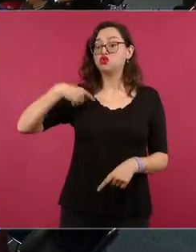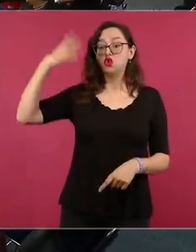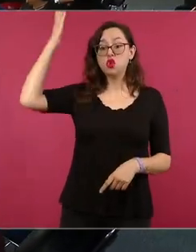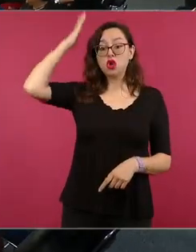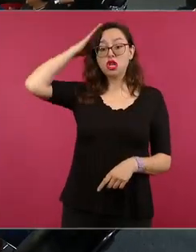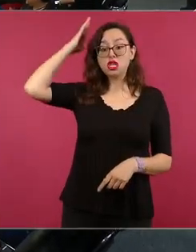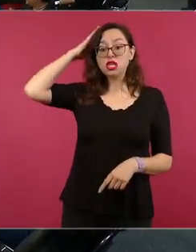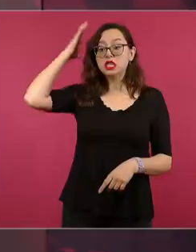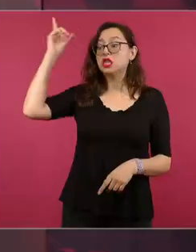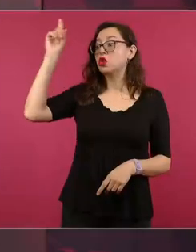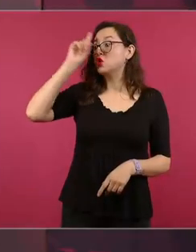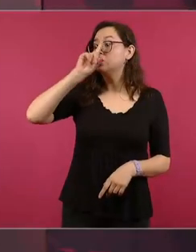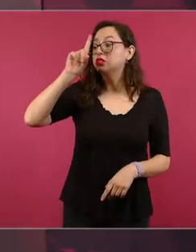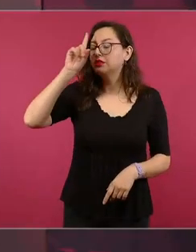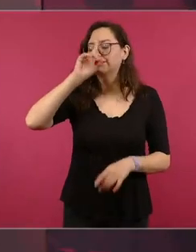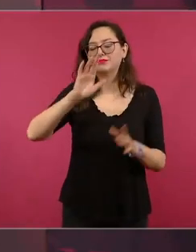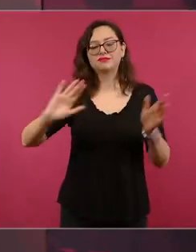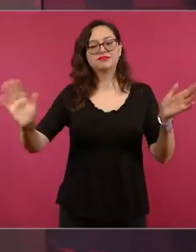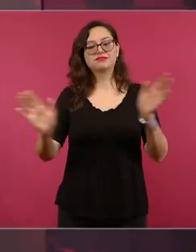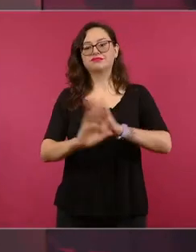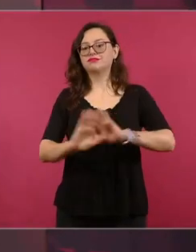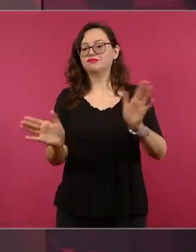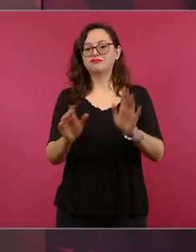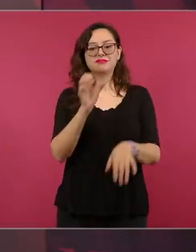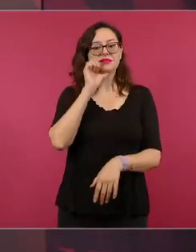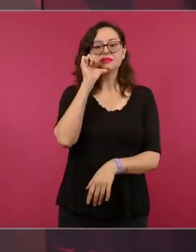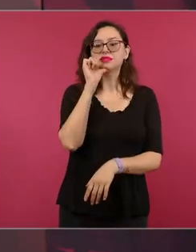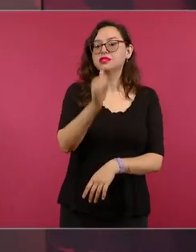asesor, consejero,